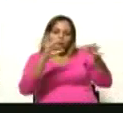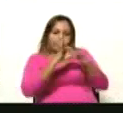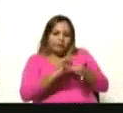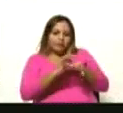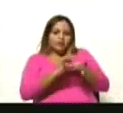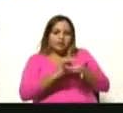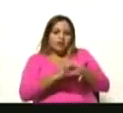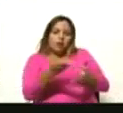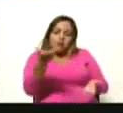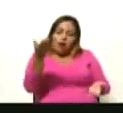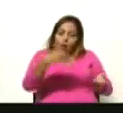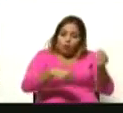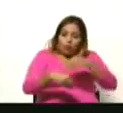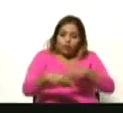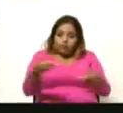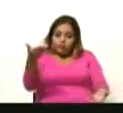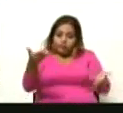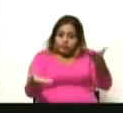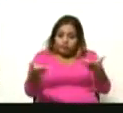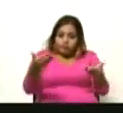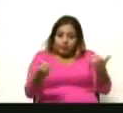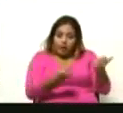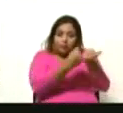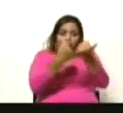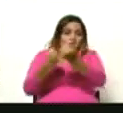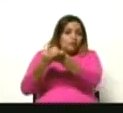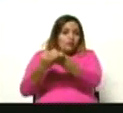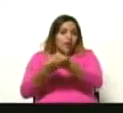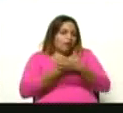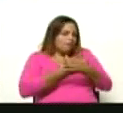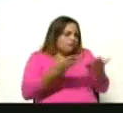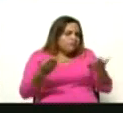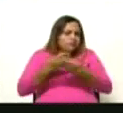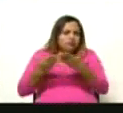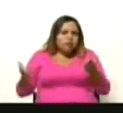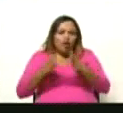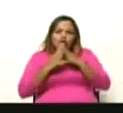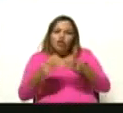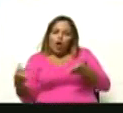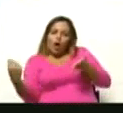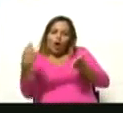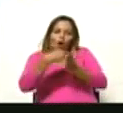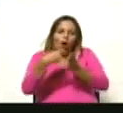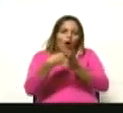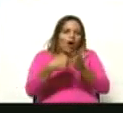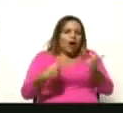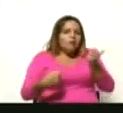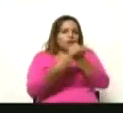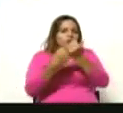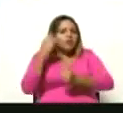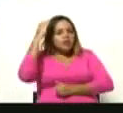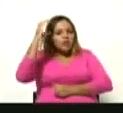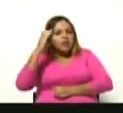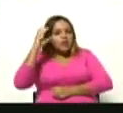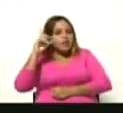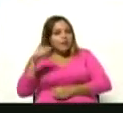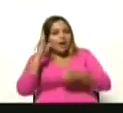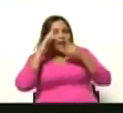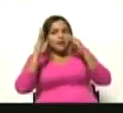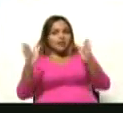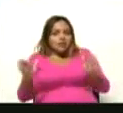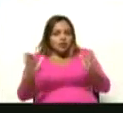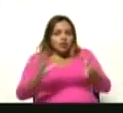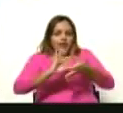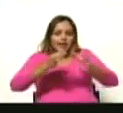lógica ganar. Está de puertas abiertas para todas las inversiones, para potenciar y priorizar la atención de las